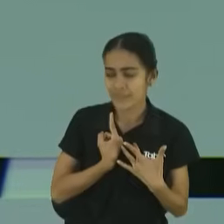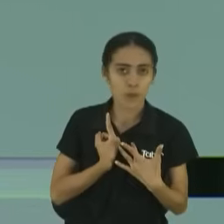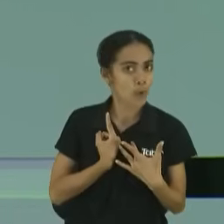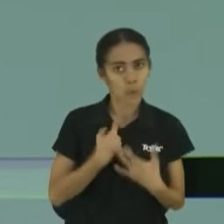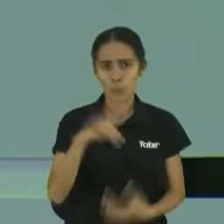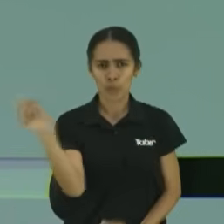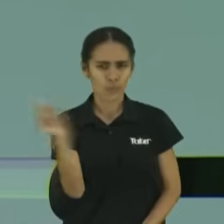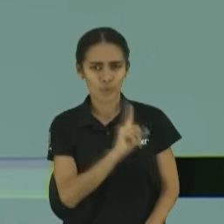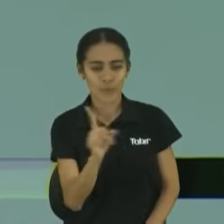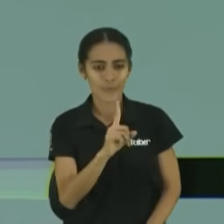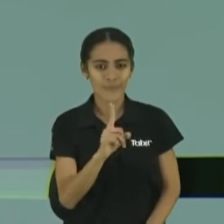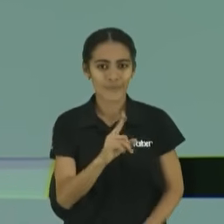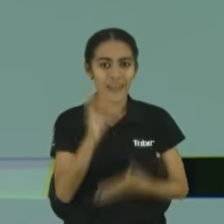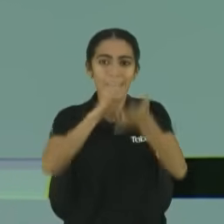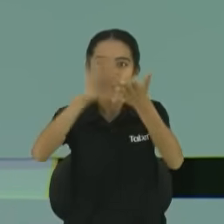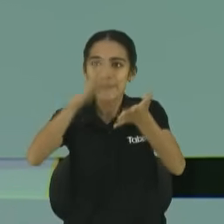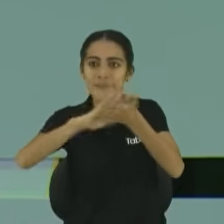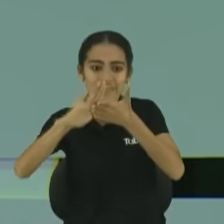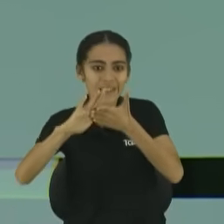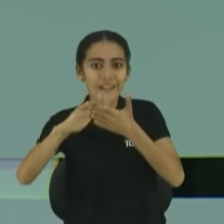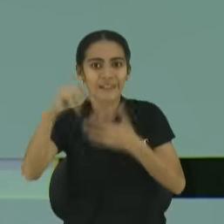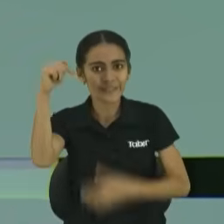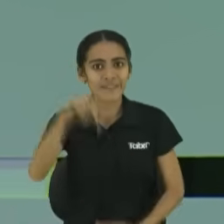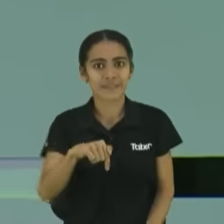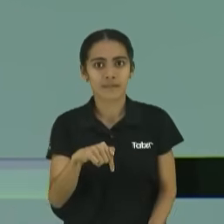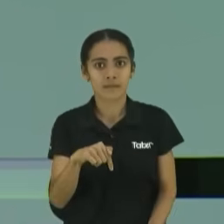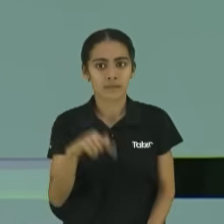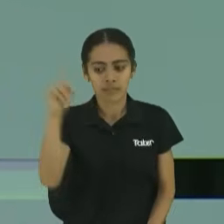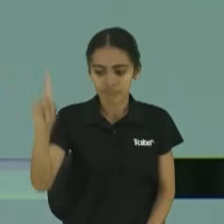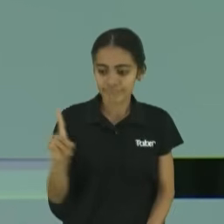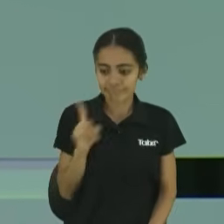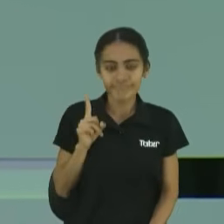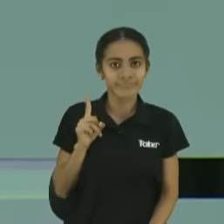usted cuenta con el Espíritu de Dios. Dele chance, hombre.